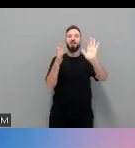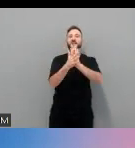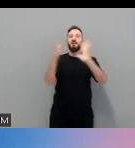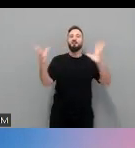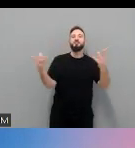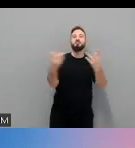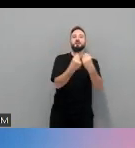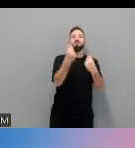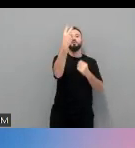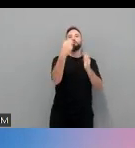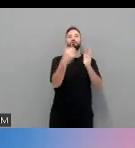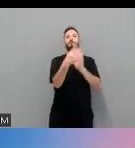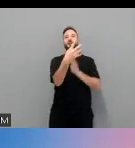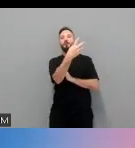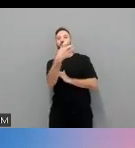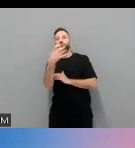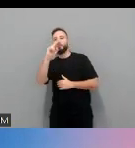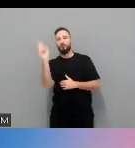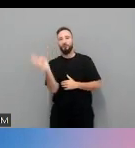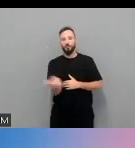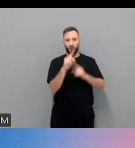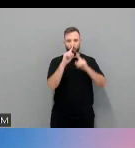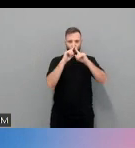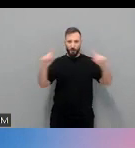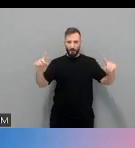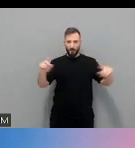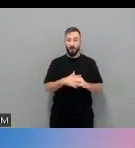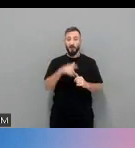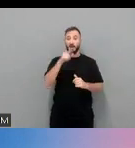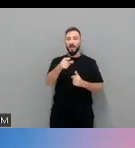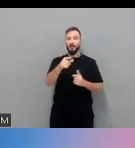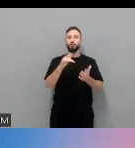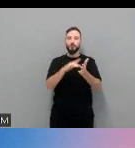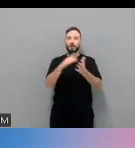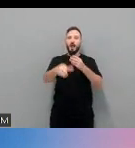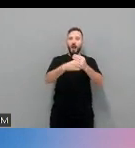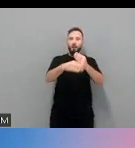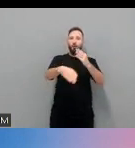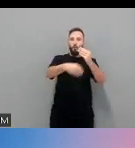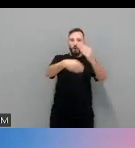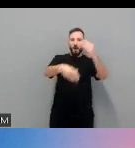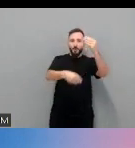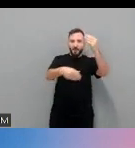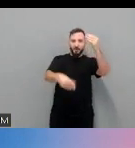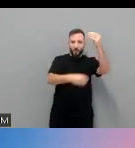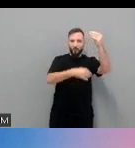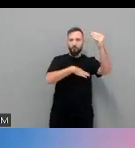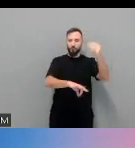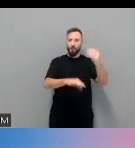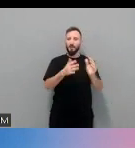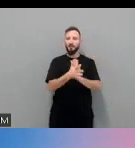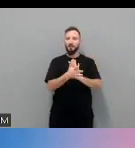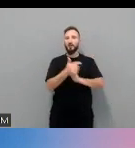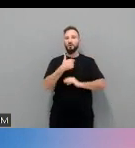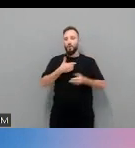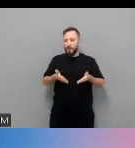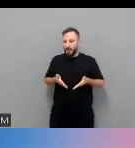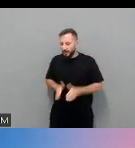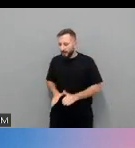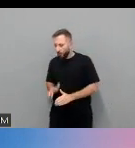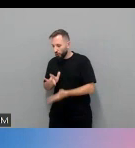euros al año por familia numerosa, ¿vale? Y todo esto es acumulativo, es decir, yo puedo tener un hijo